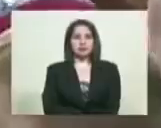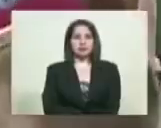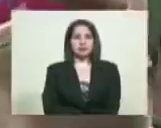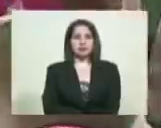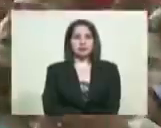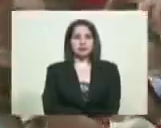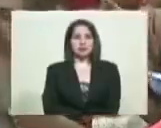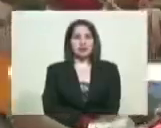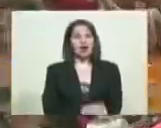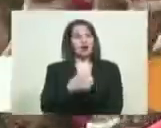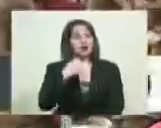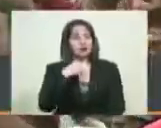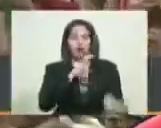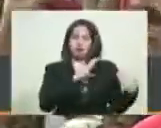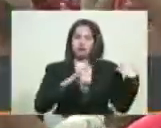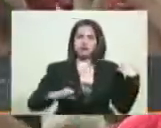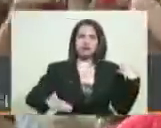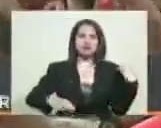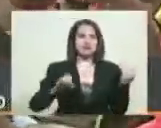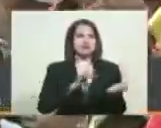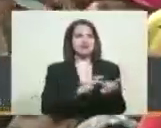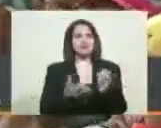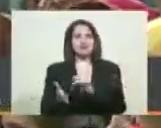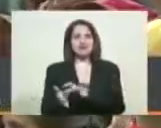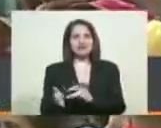Soy cristiano de Cristo.